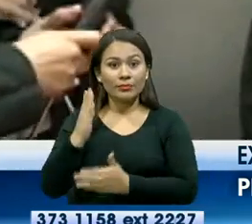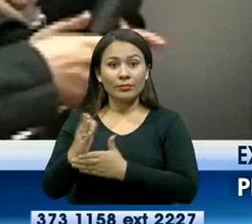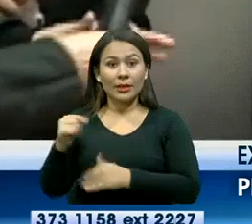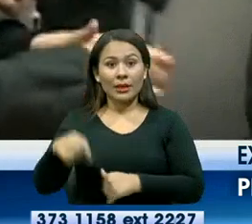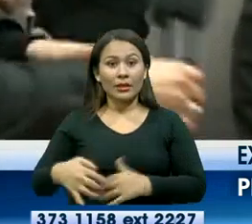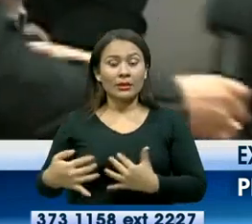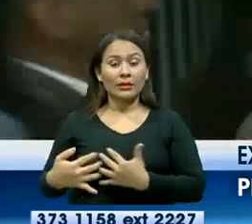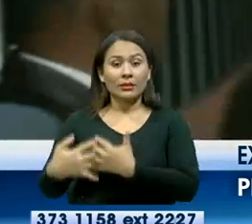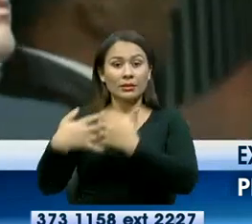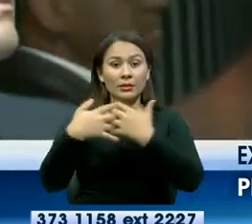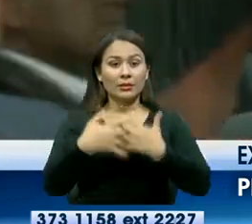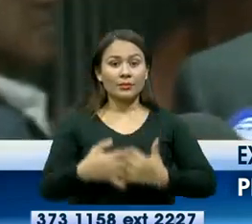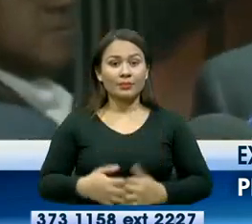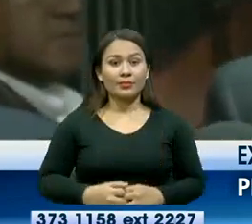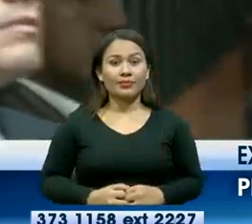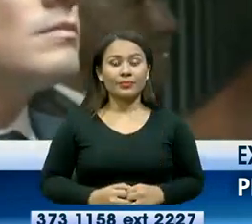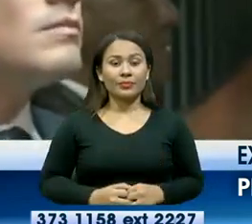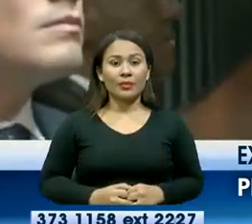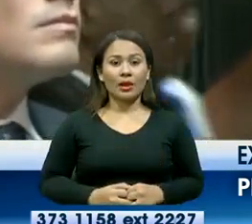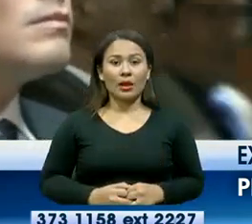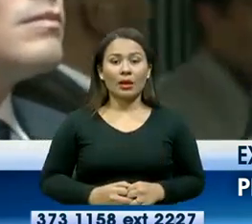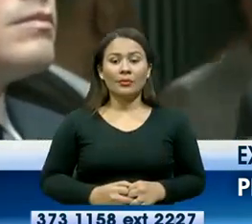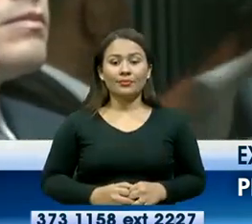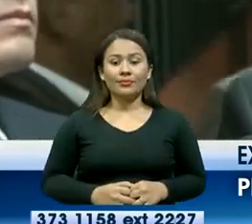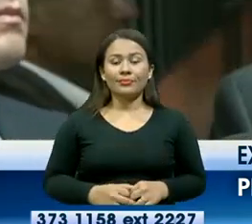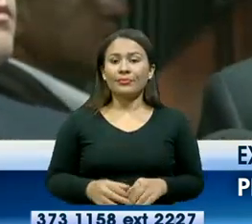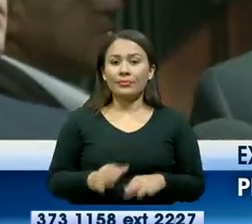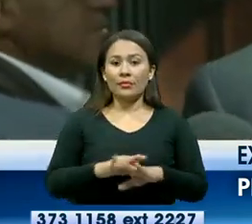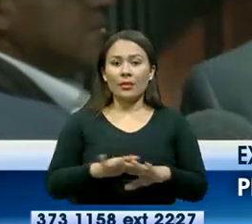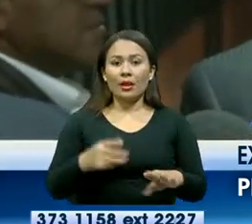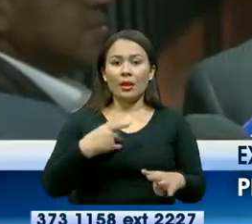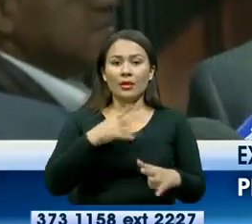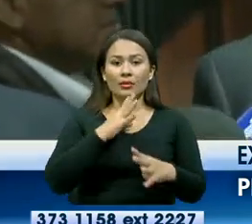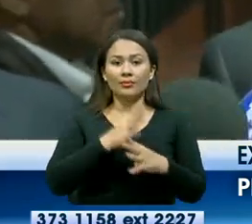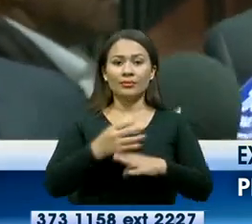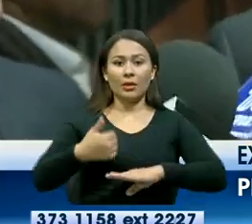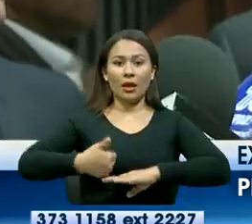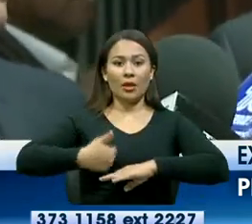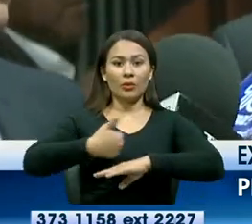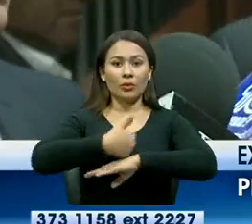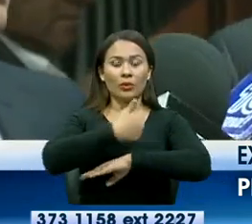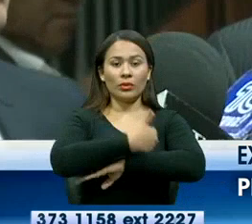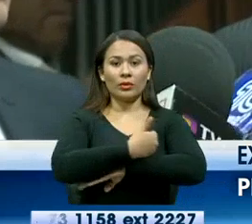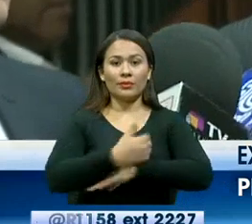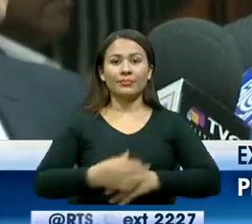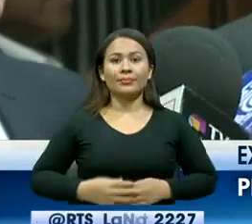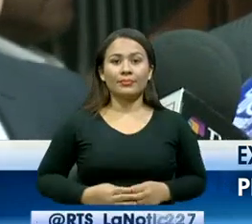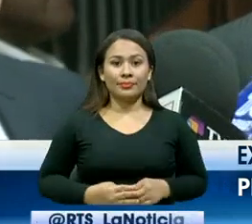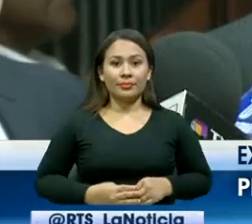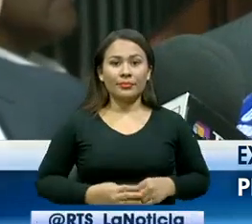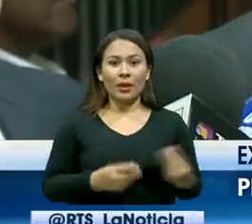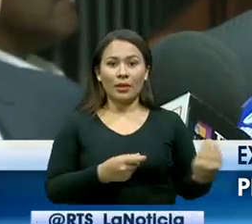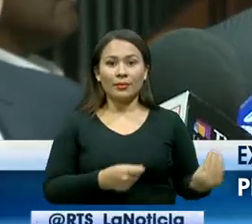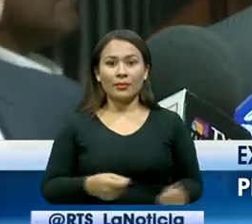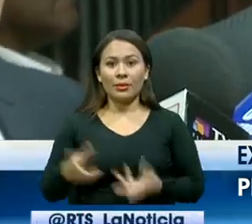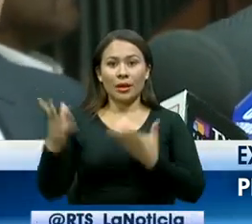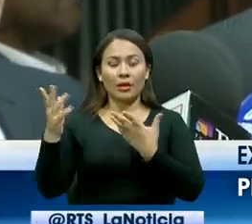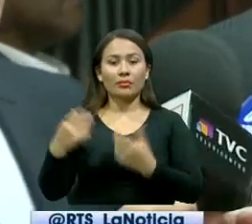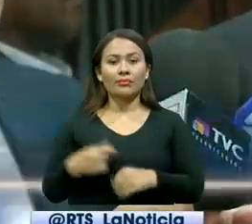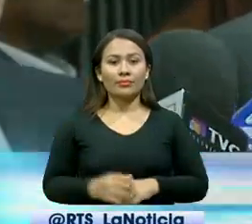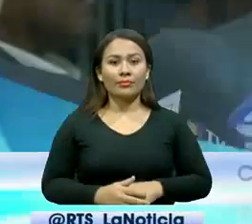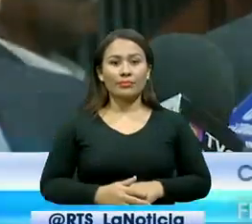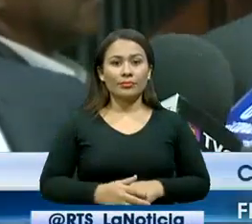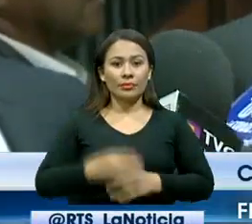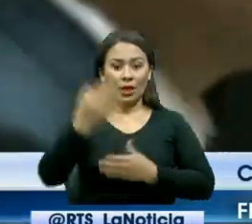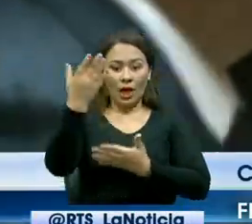Estados Unidos. Tiene que emitirse un exhorto de parte de la autoridad ecuatoriana, eso tiene que ser enviado por canal diplomático, que es lo